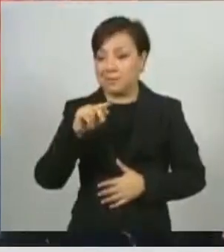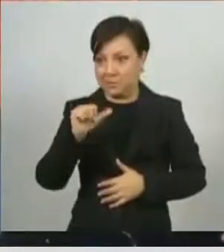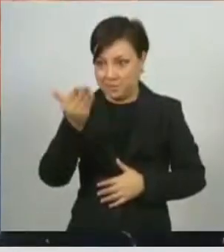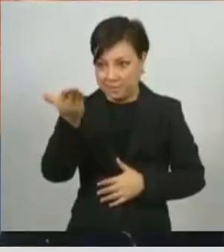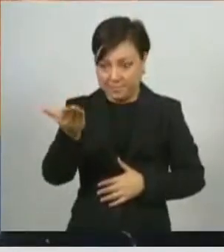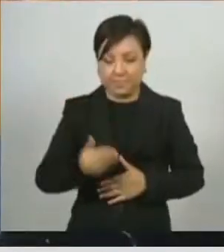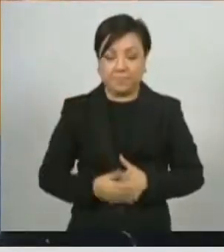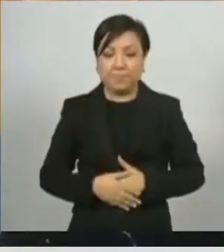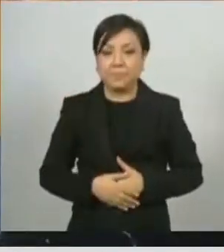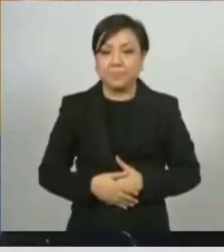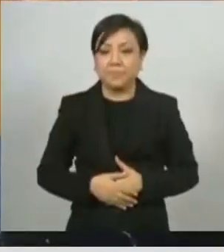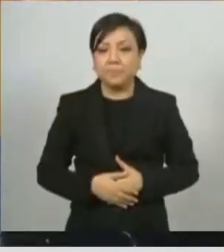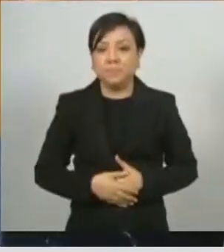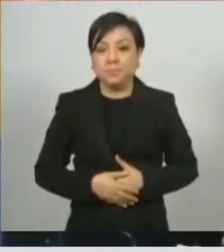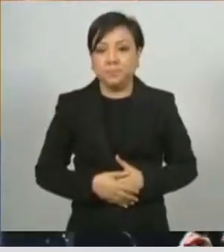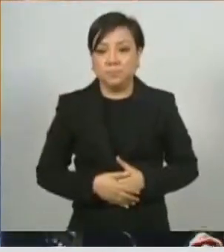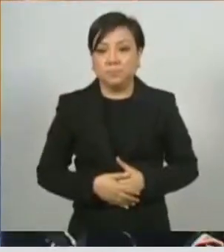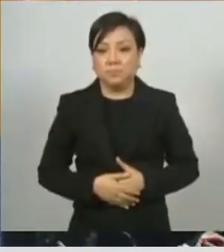pero antes